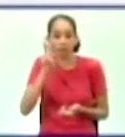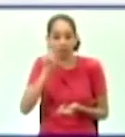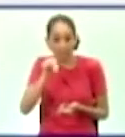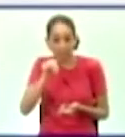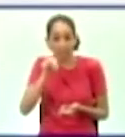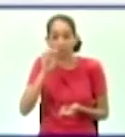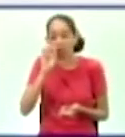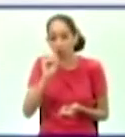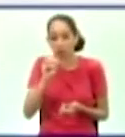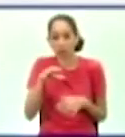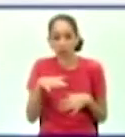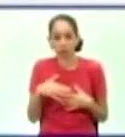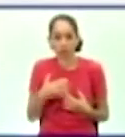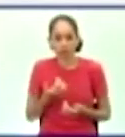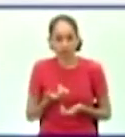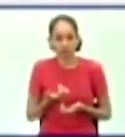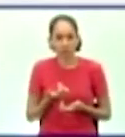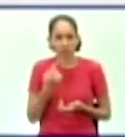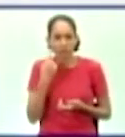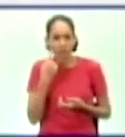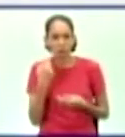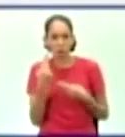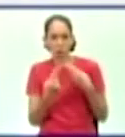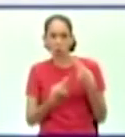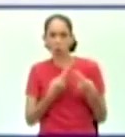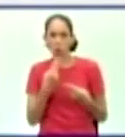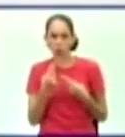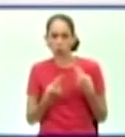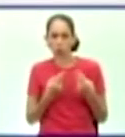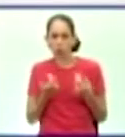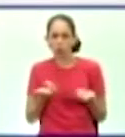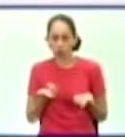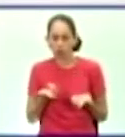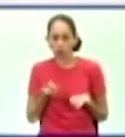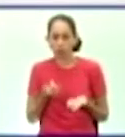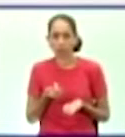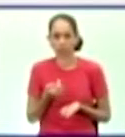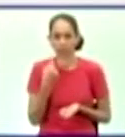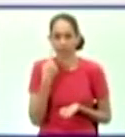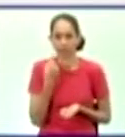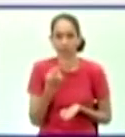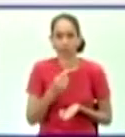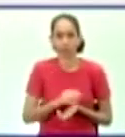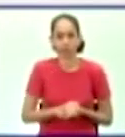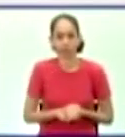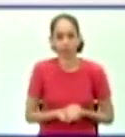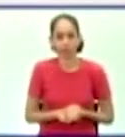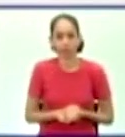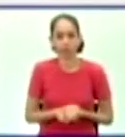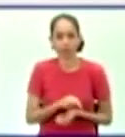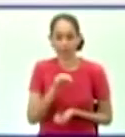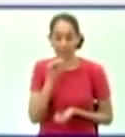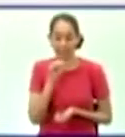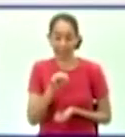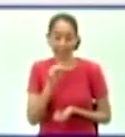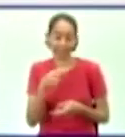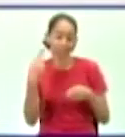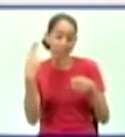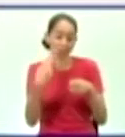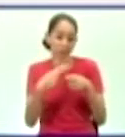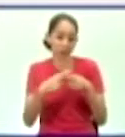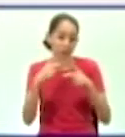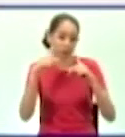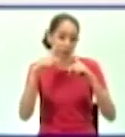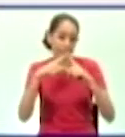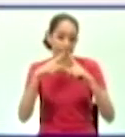ese ángulo es un ángulo interior del triángulo OPN. Pero mira, ese triángulo es isósceles porque tiene